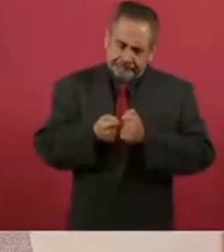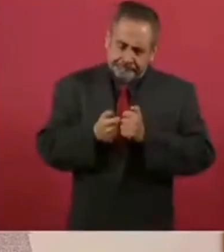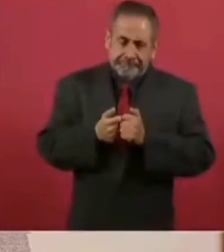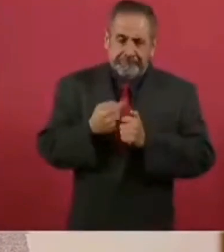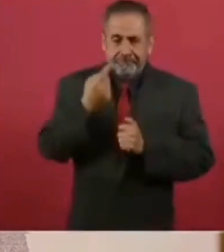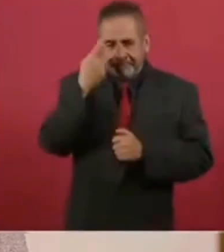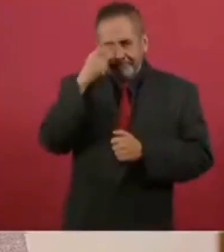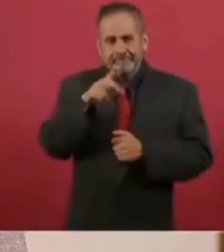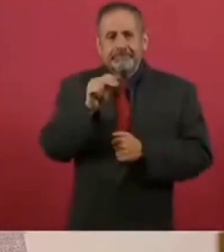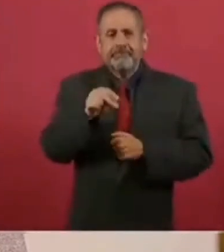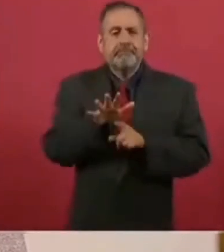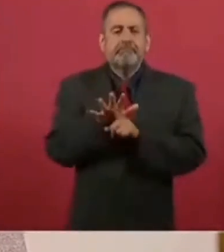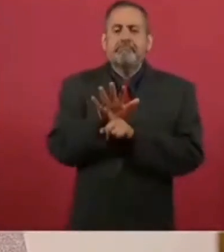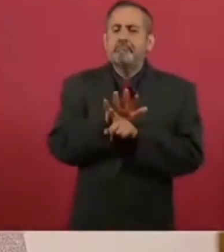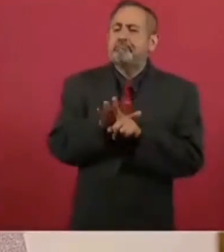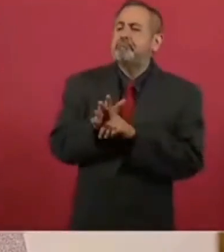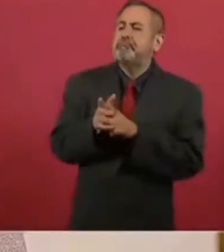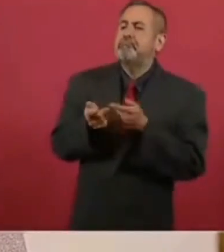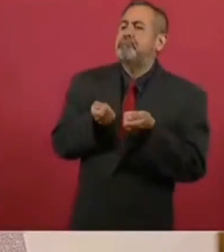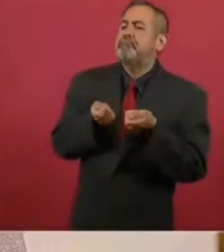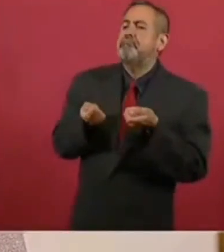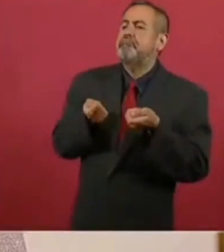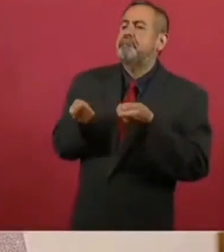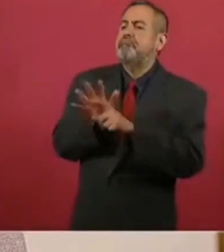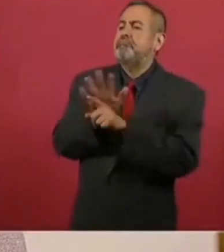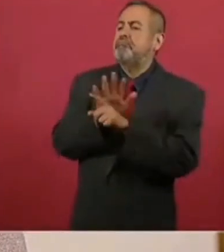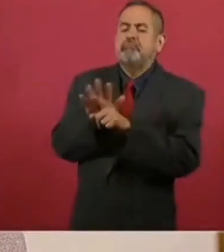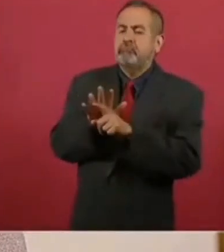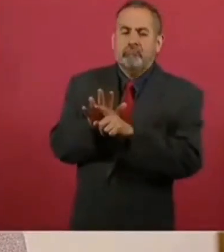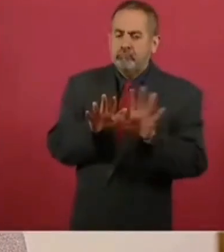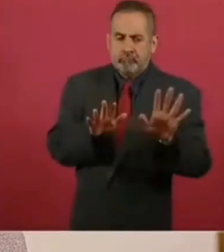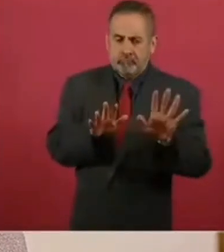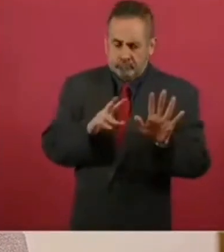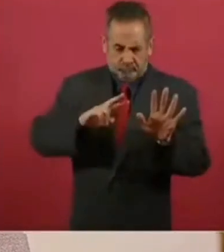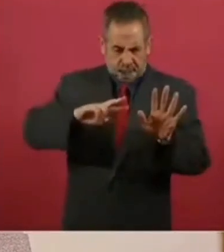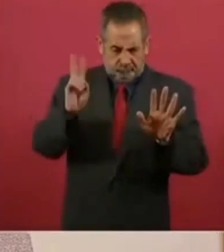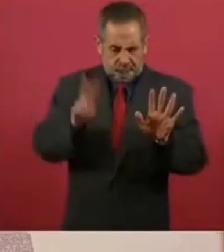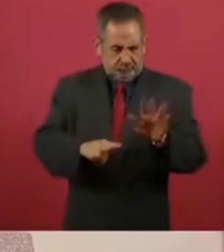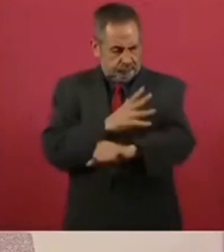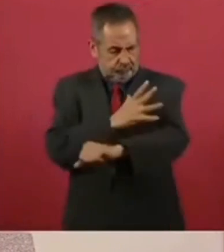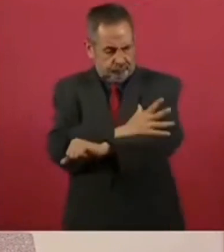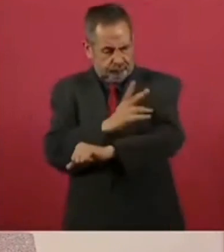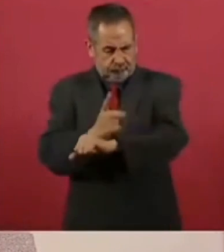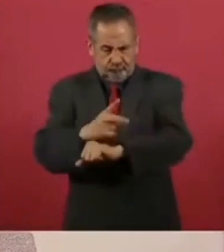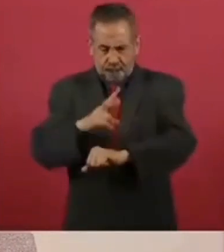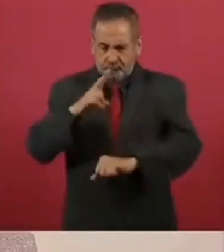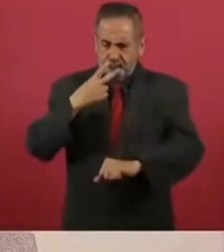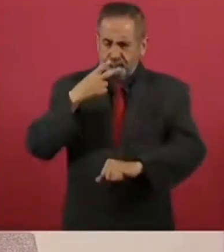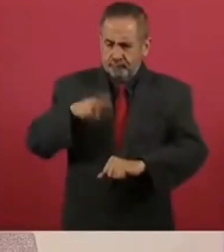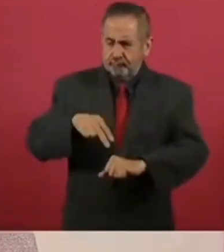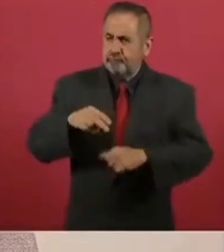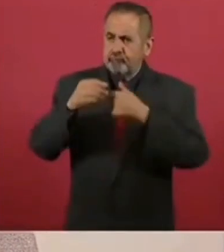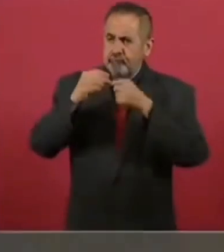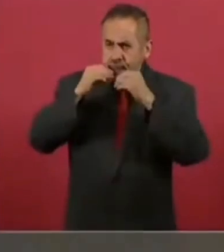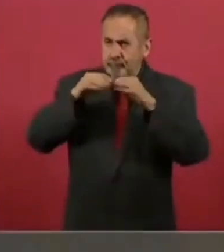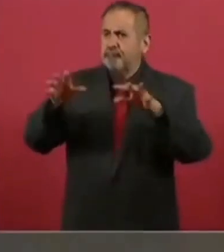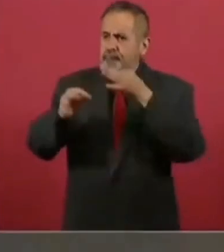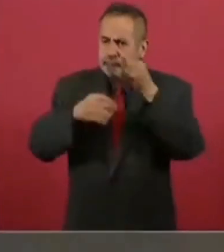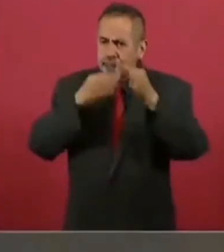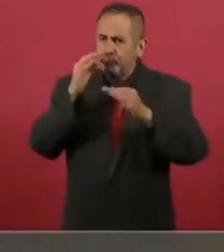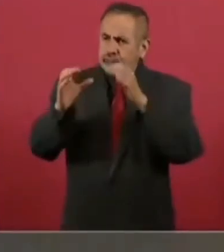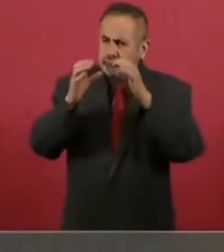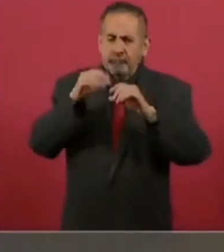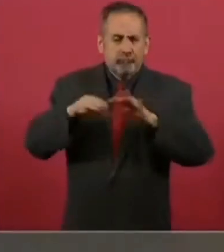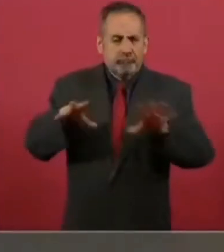para evitar la manipulación y hacer realidad la autenticidad en la comunicación.